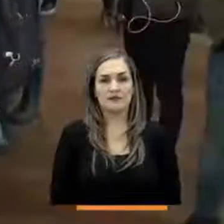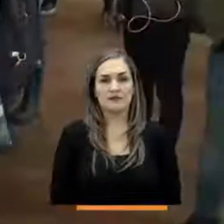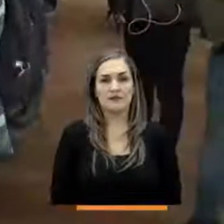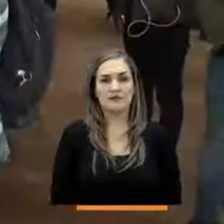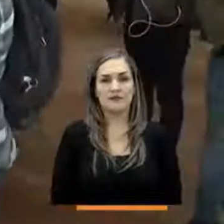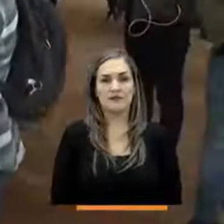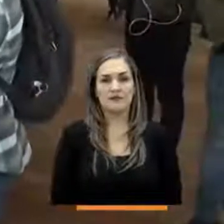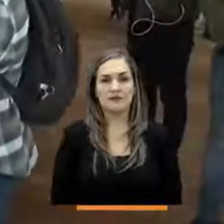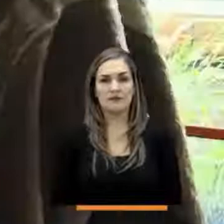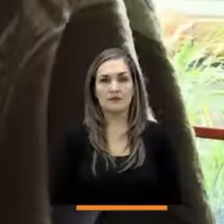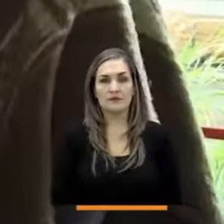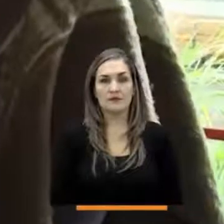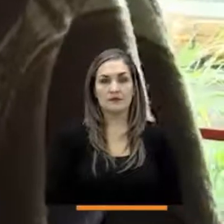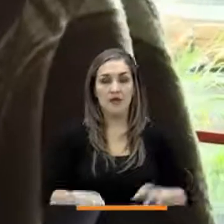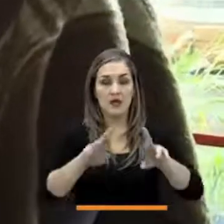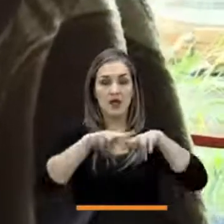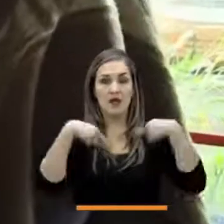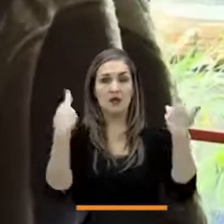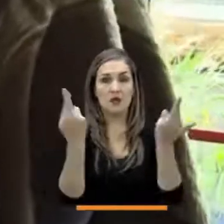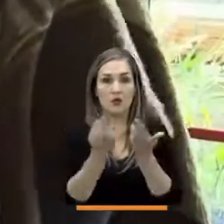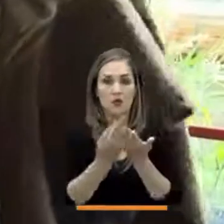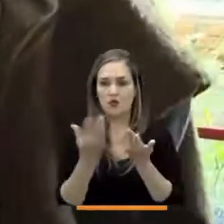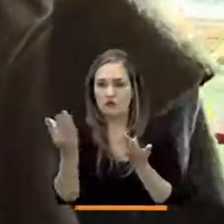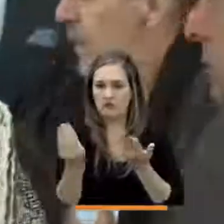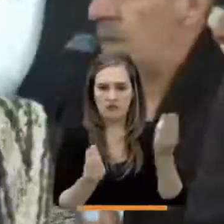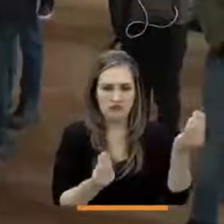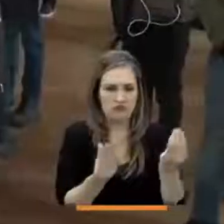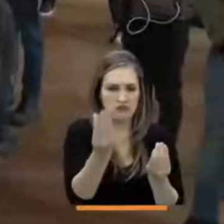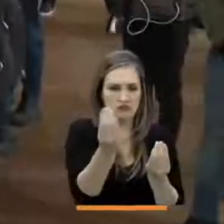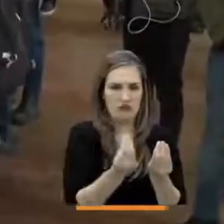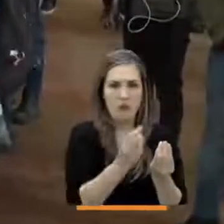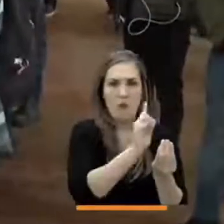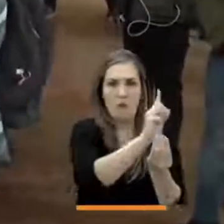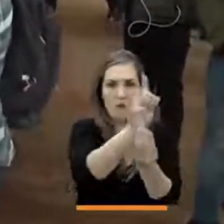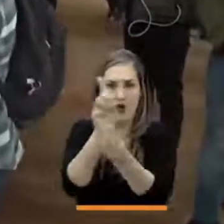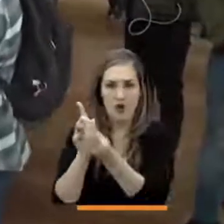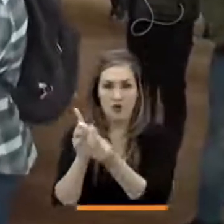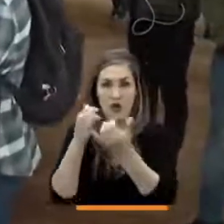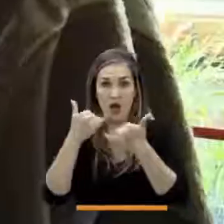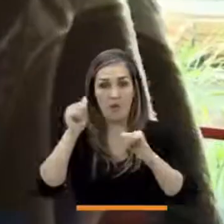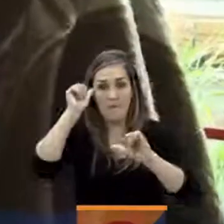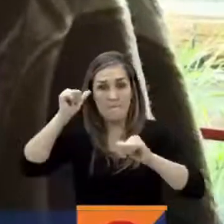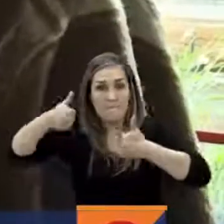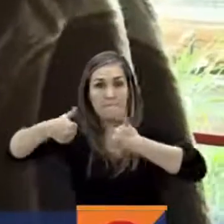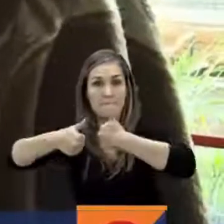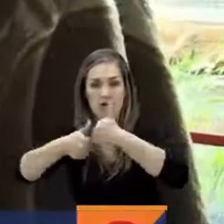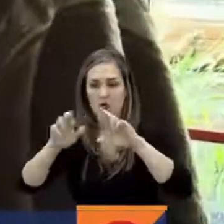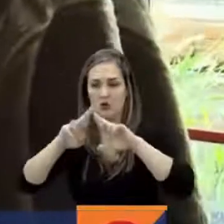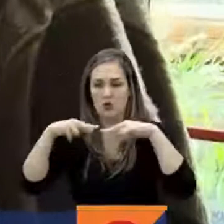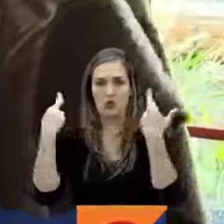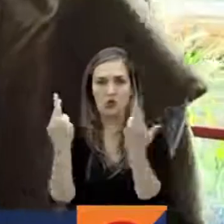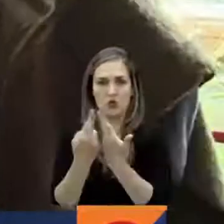Reunión de bancada. El presidente electo Gustavo Petro se reúne con los congresistas del Pacto Histórico.